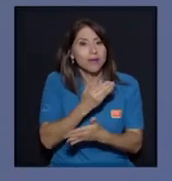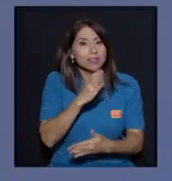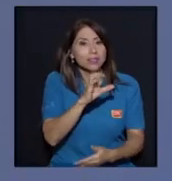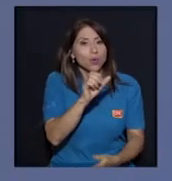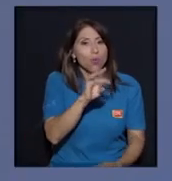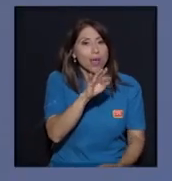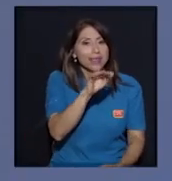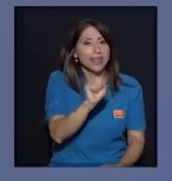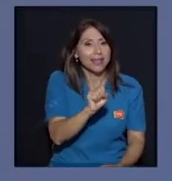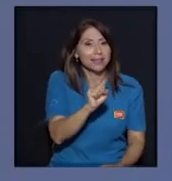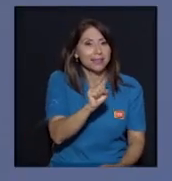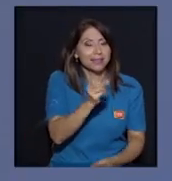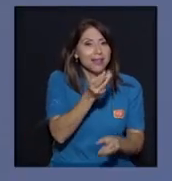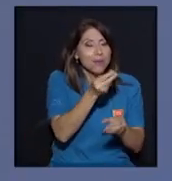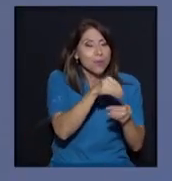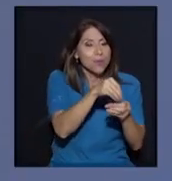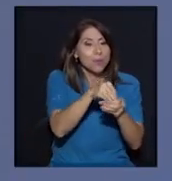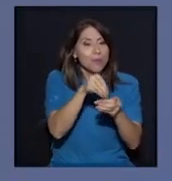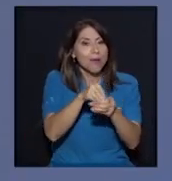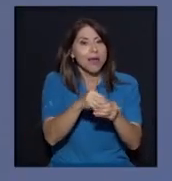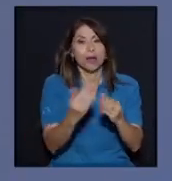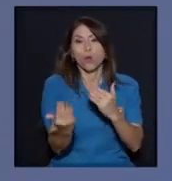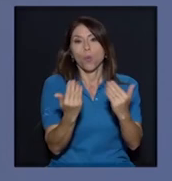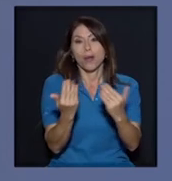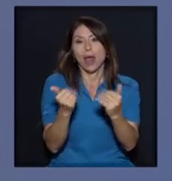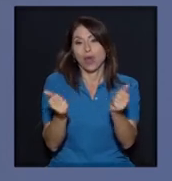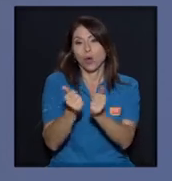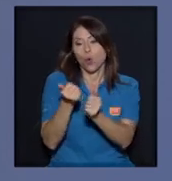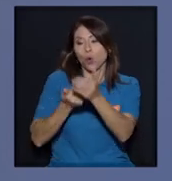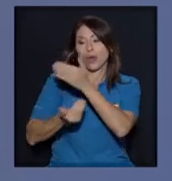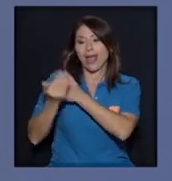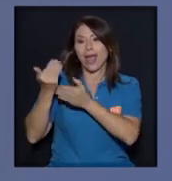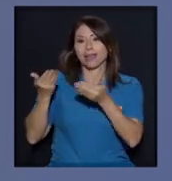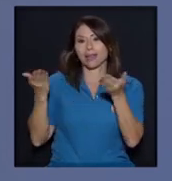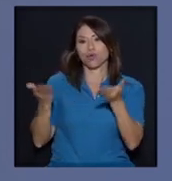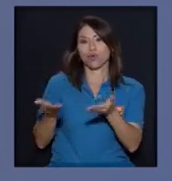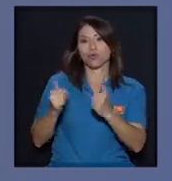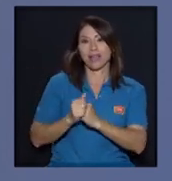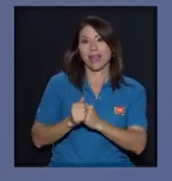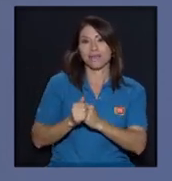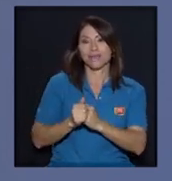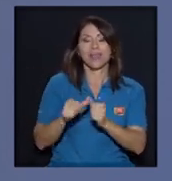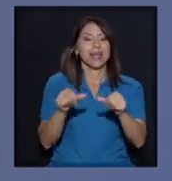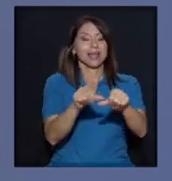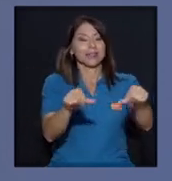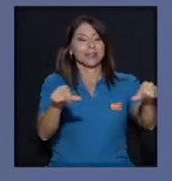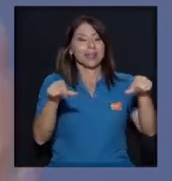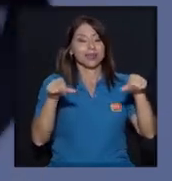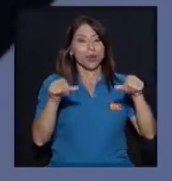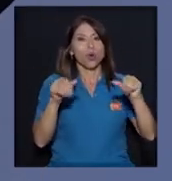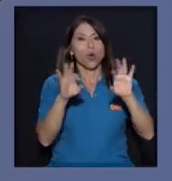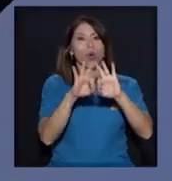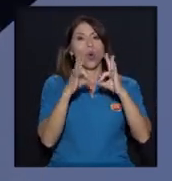con lo que antes ocurría es que el sector hogares